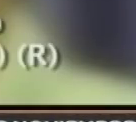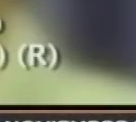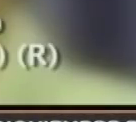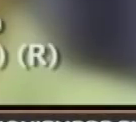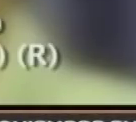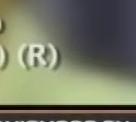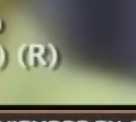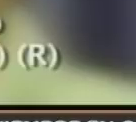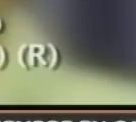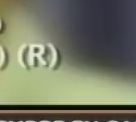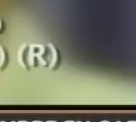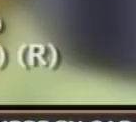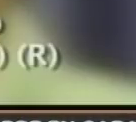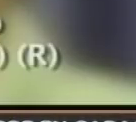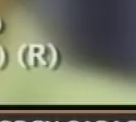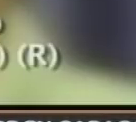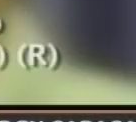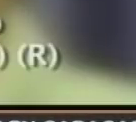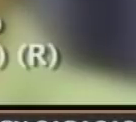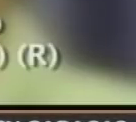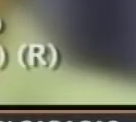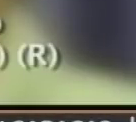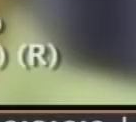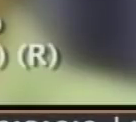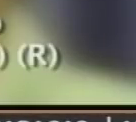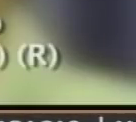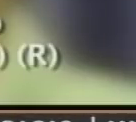en esas reuniones.